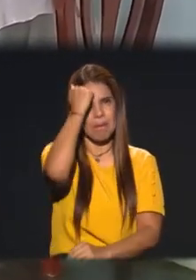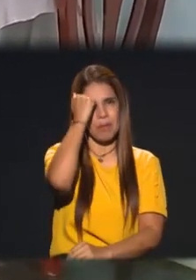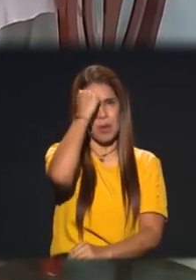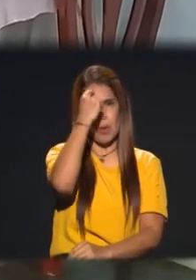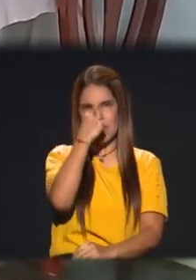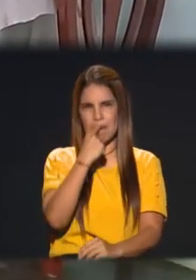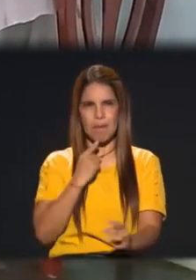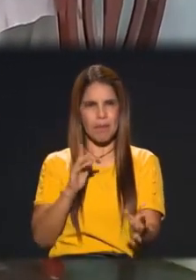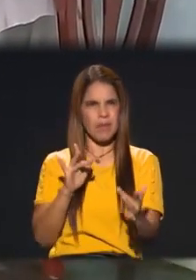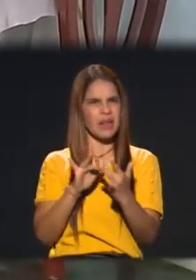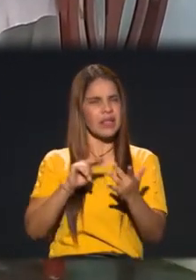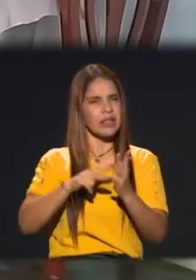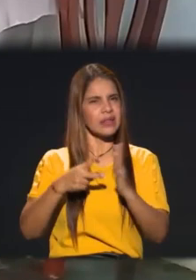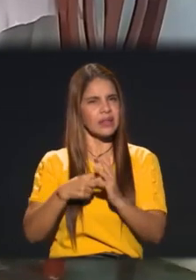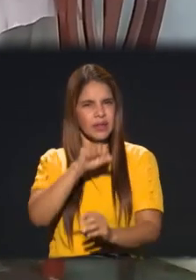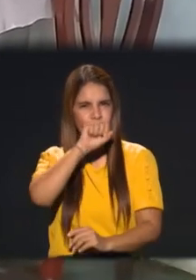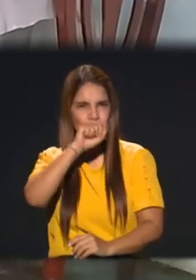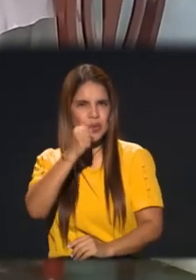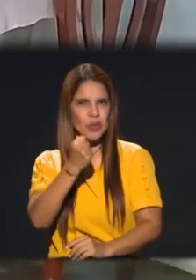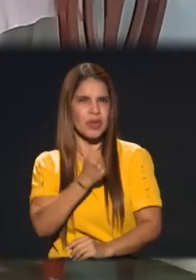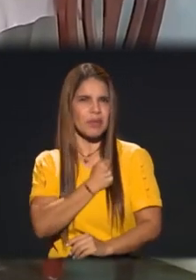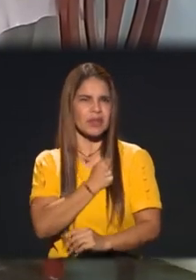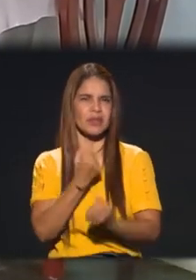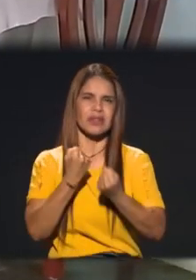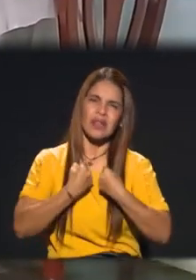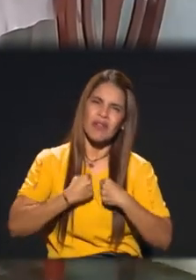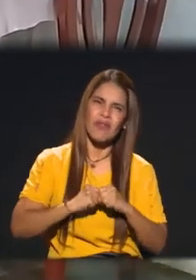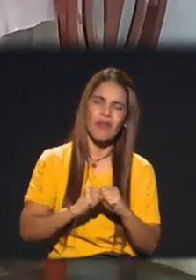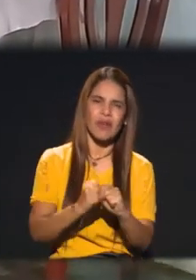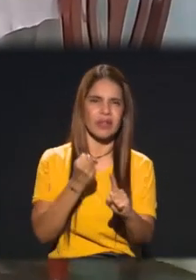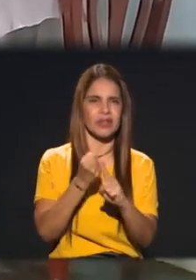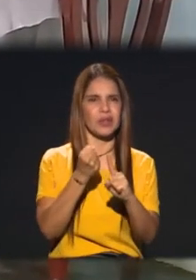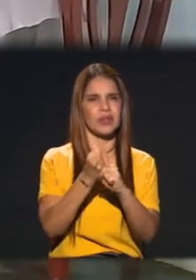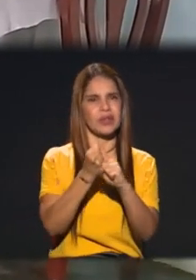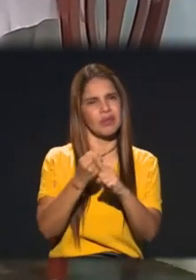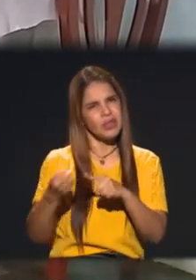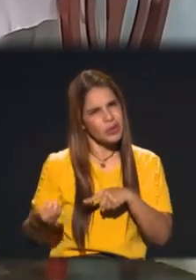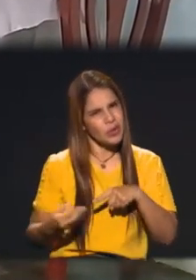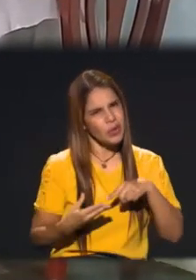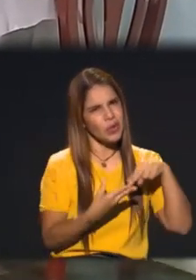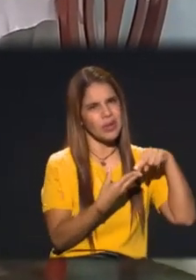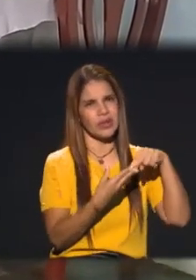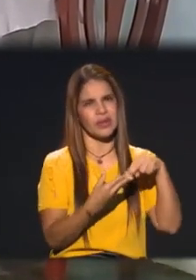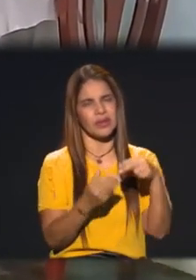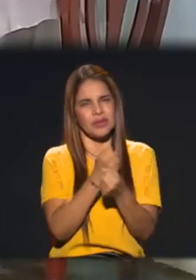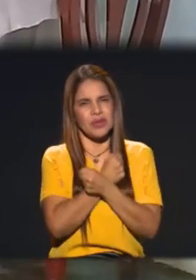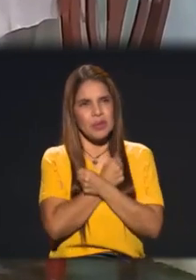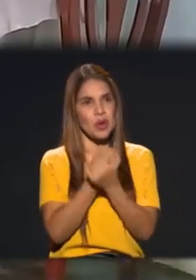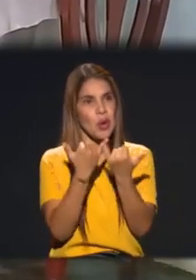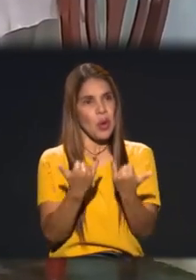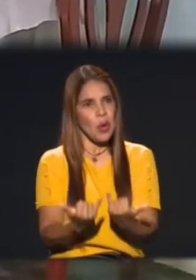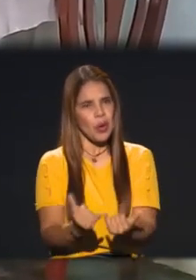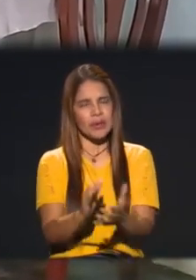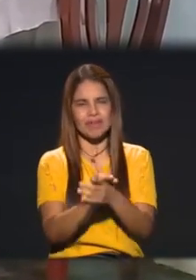más que un trabajo, es una vocación. Por su esfuerzo, profe, su dedicación, su esmero y su amor, hoy